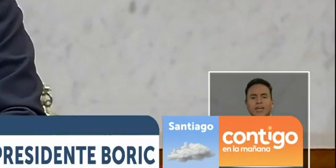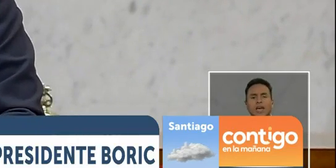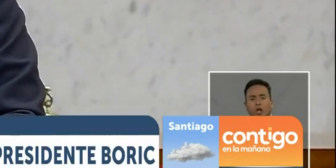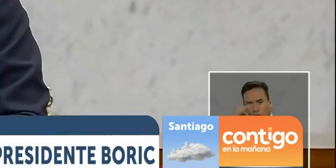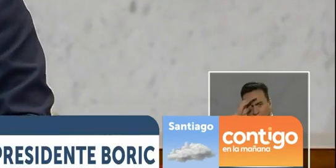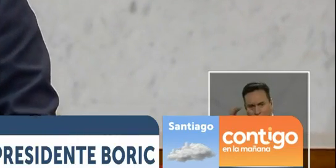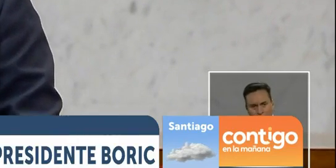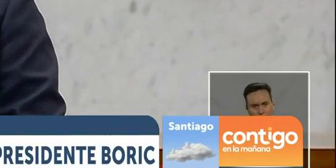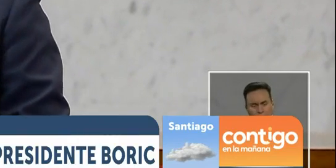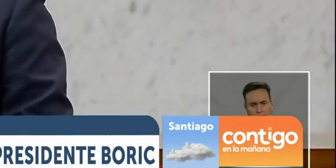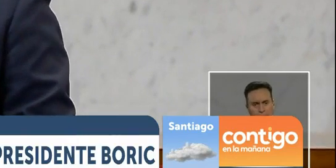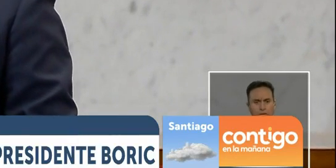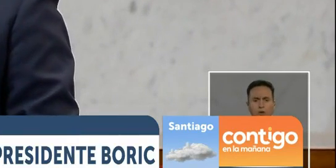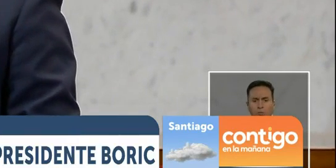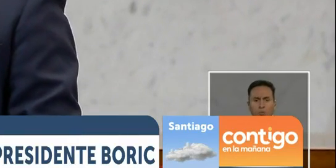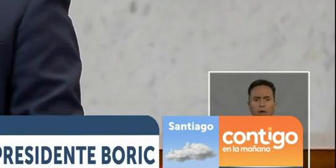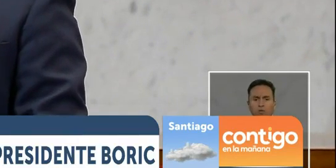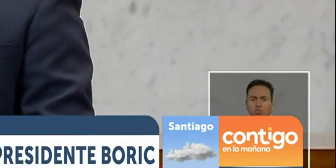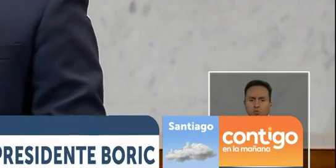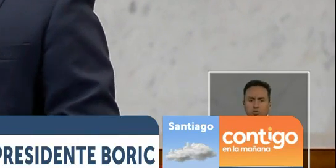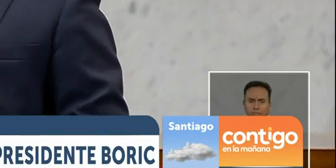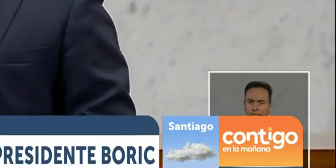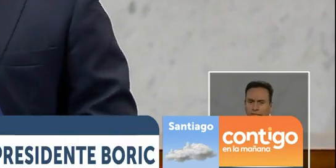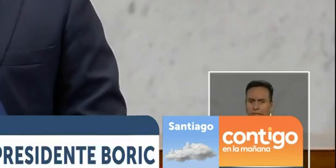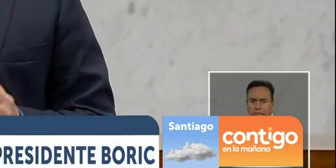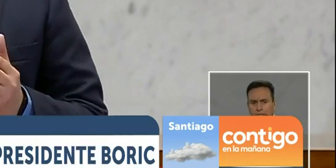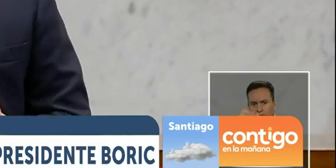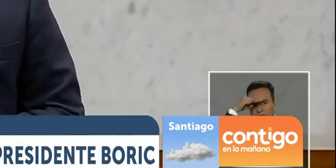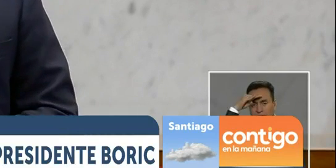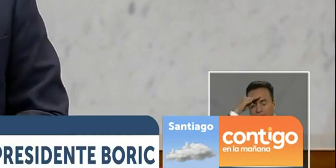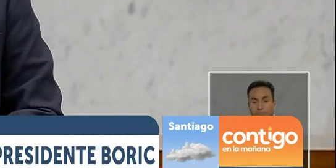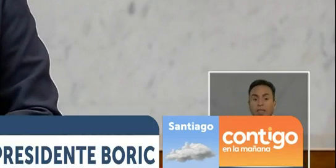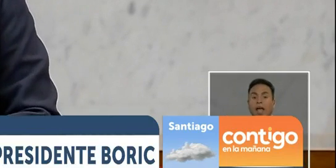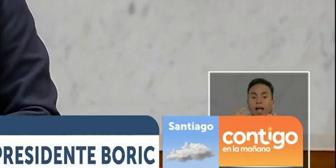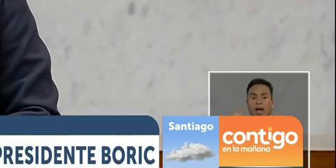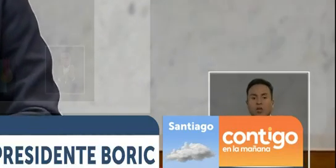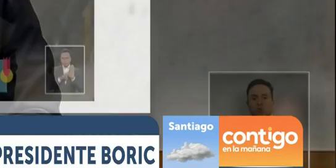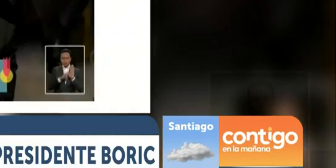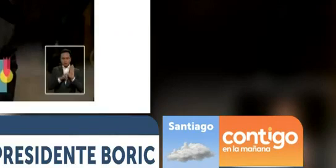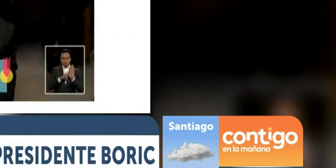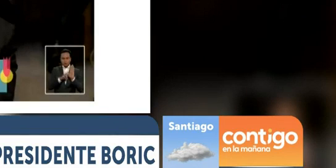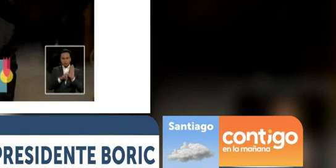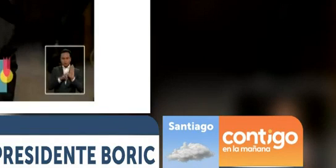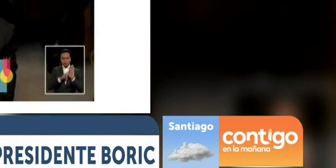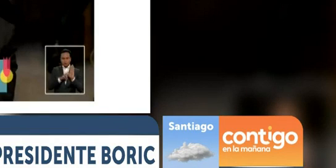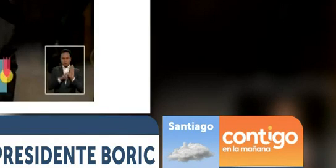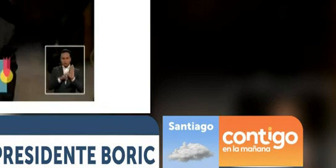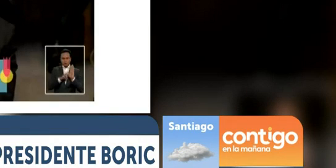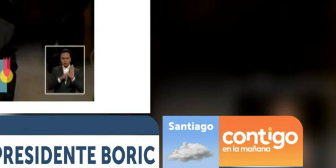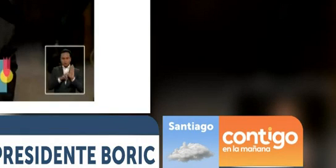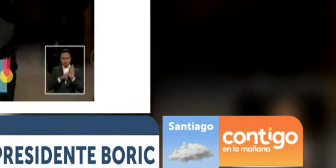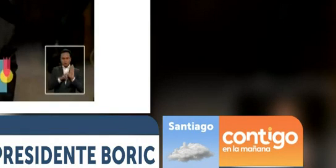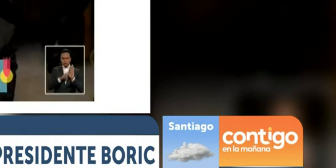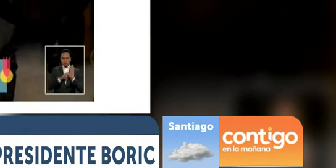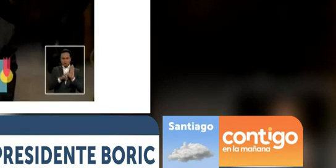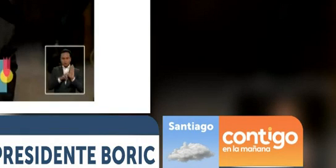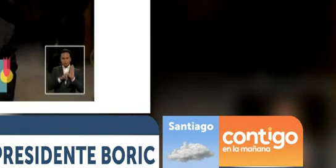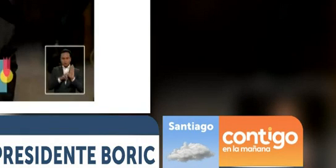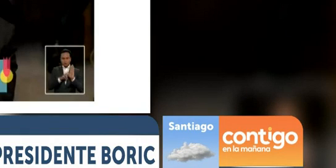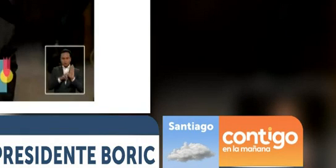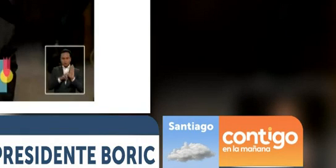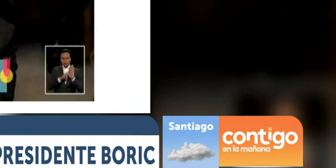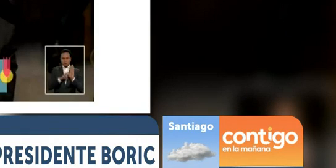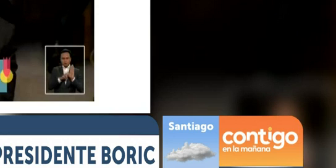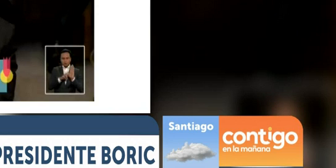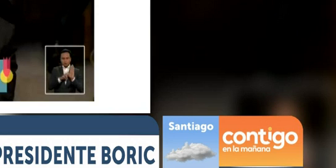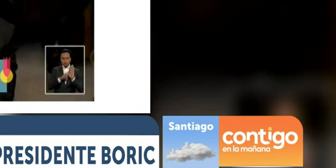con medios regionales, e hizo una suerte como de estadística de cuántas veces había nombrado la palabra seguridad. Y no estuvo exento de polémica, ¿no? Aquí estamos